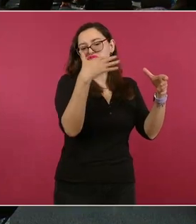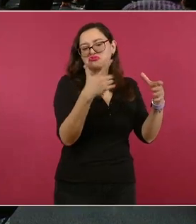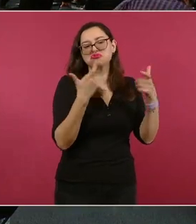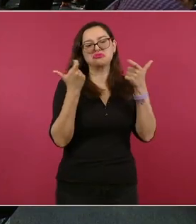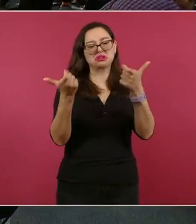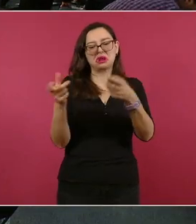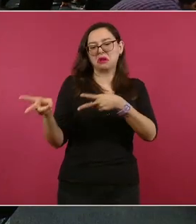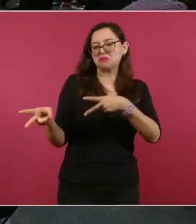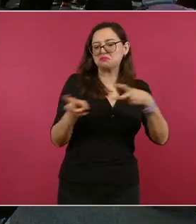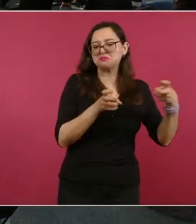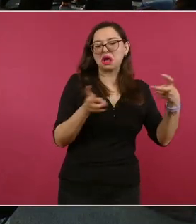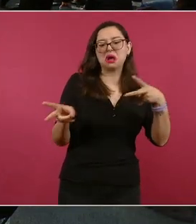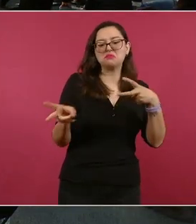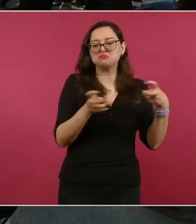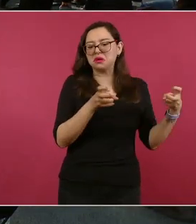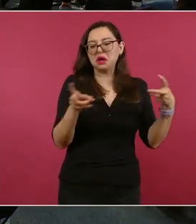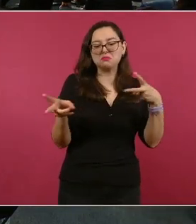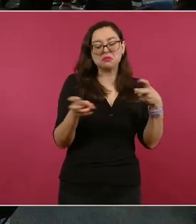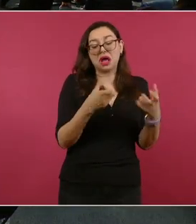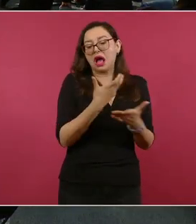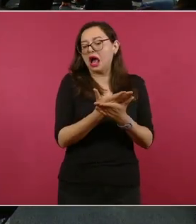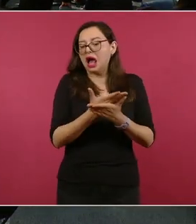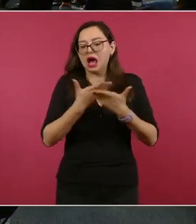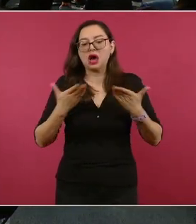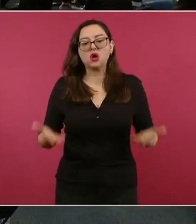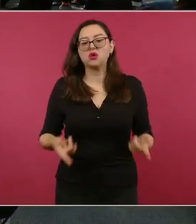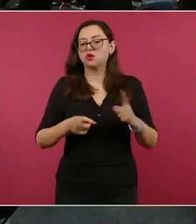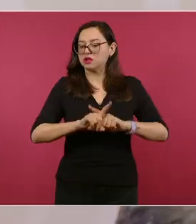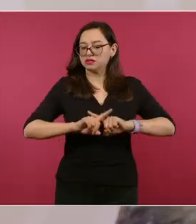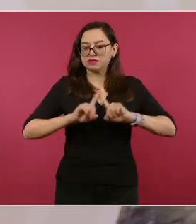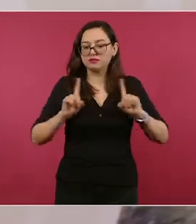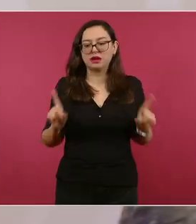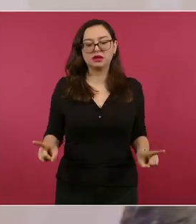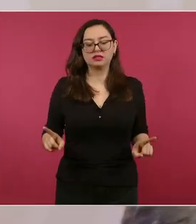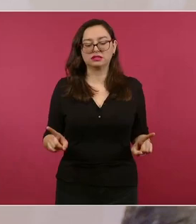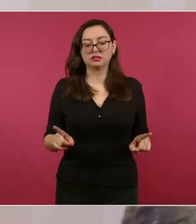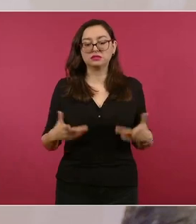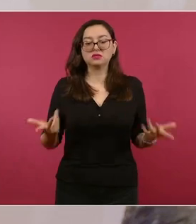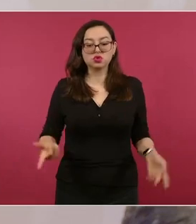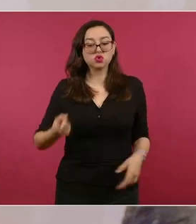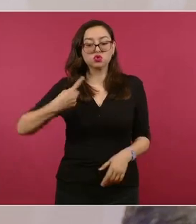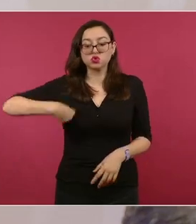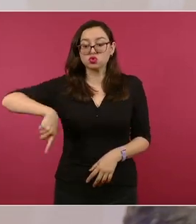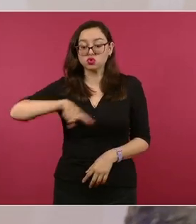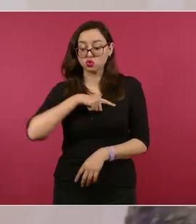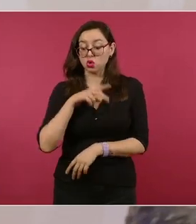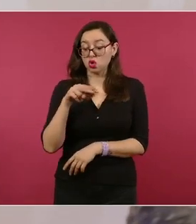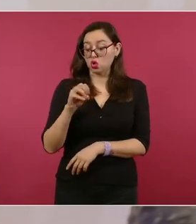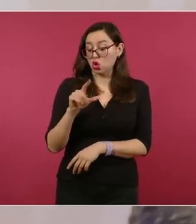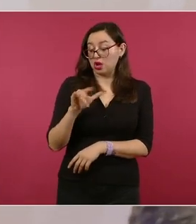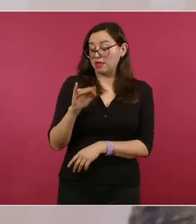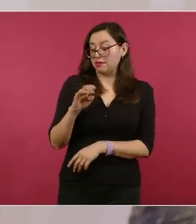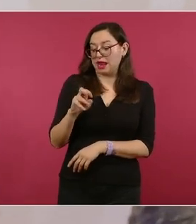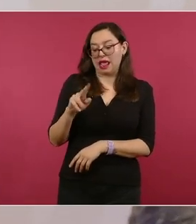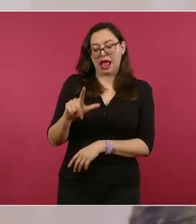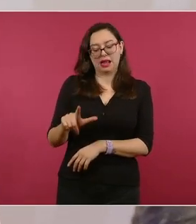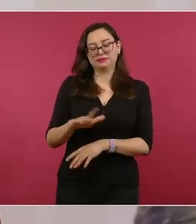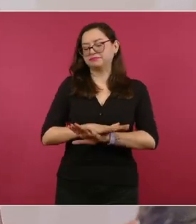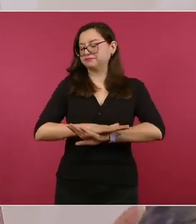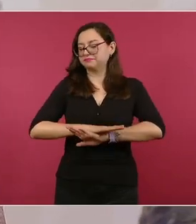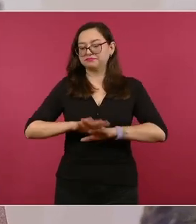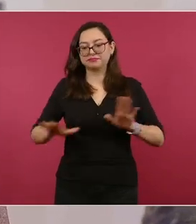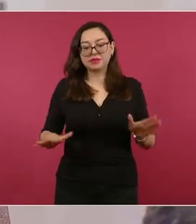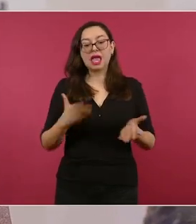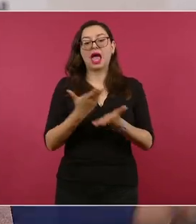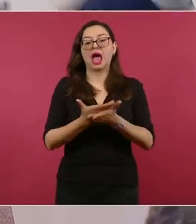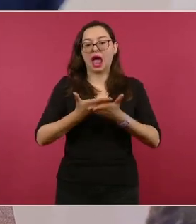la estrategia es distinta, ya no aplicamos la llamada política neoliberal, ahora se atiende